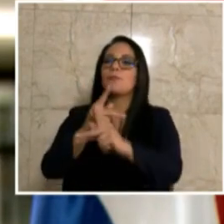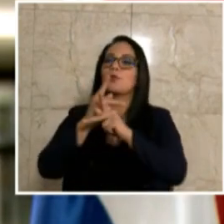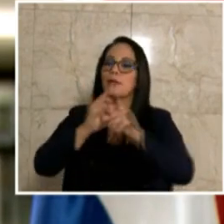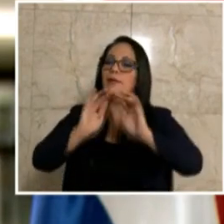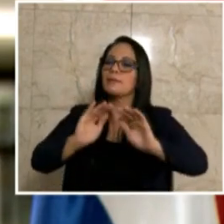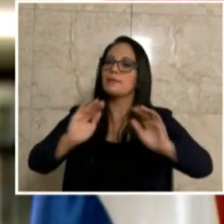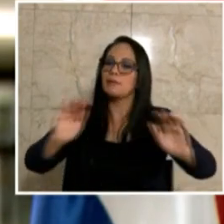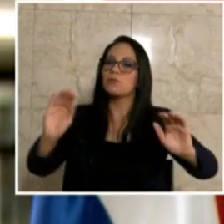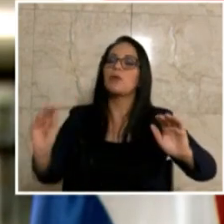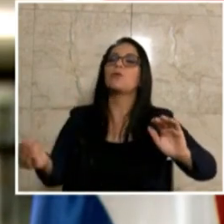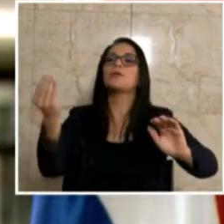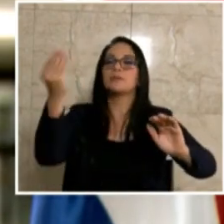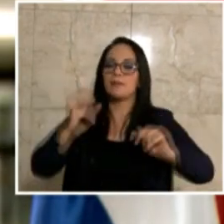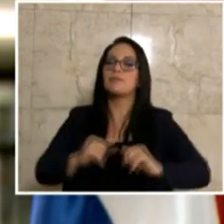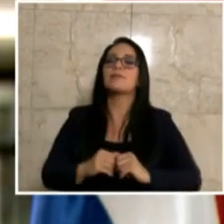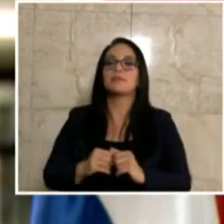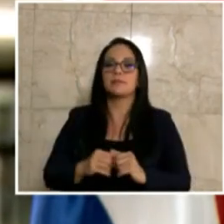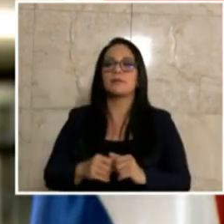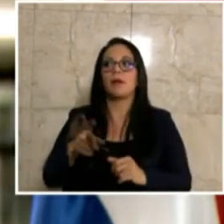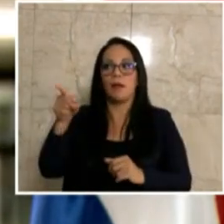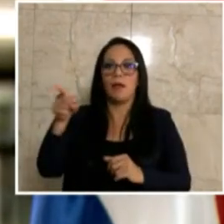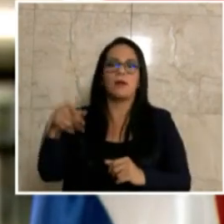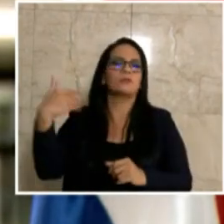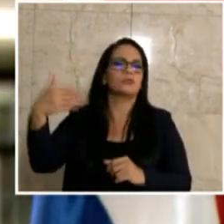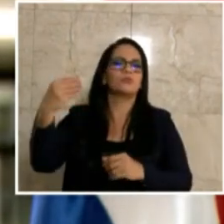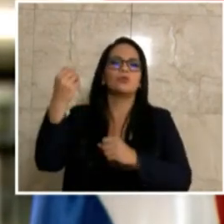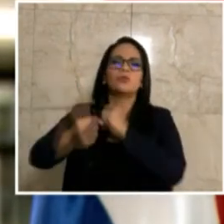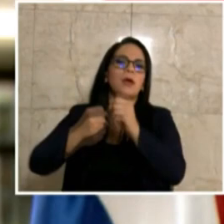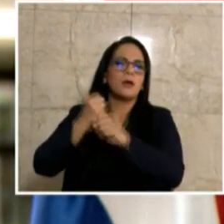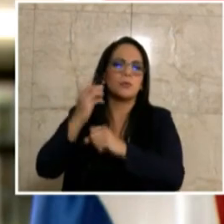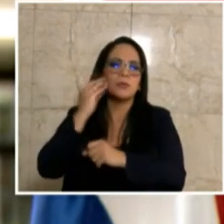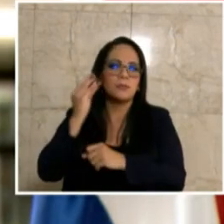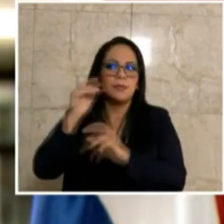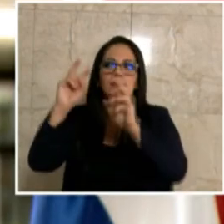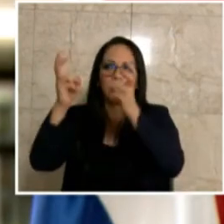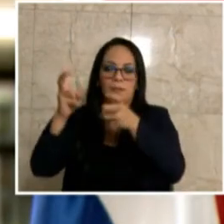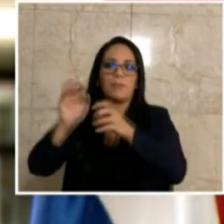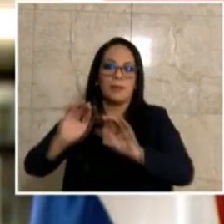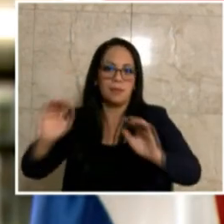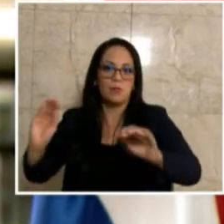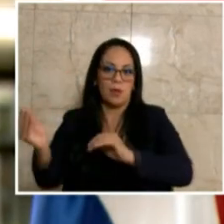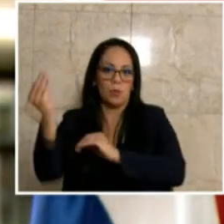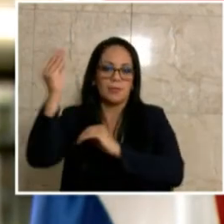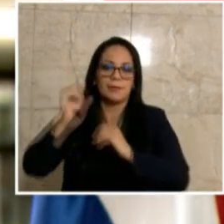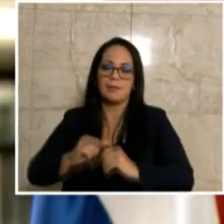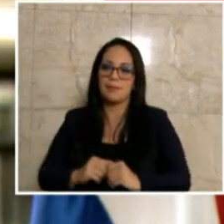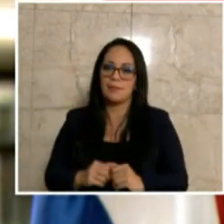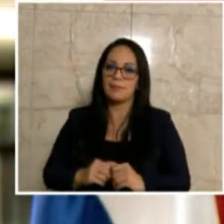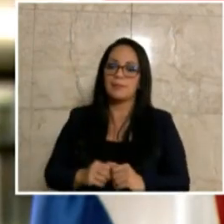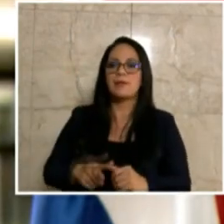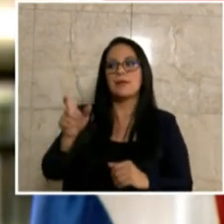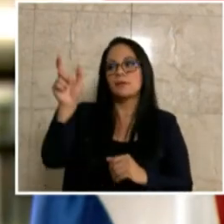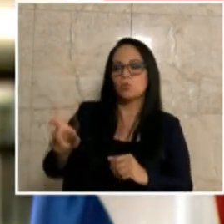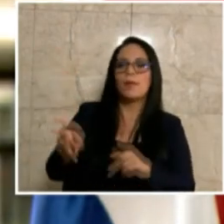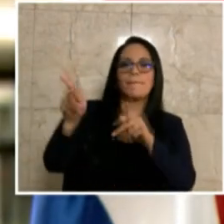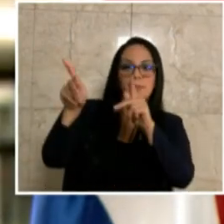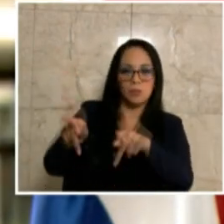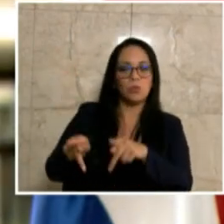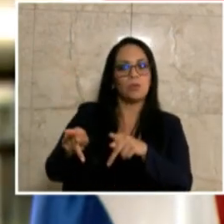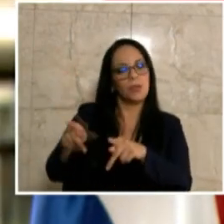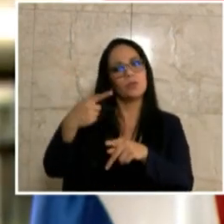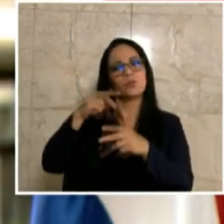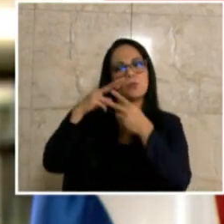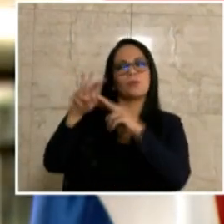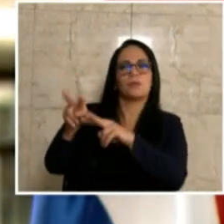niños y adolescentes porque eso es lo que él ha hecho por años desde ese lado y una persona que hasta donde hemos visto